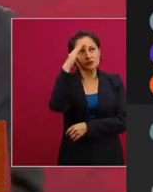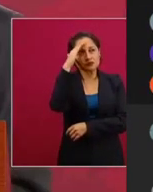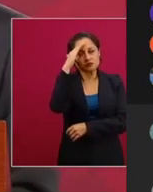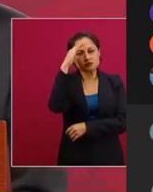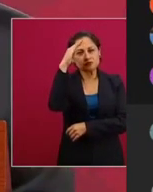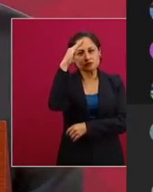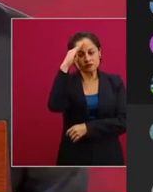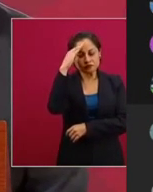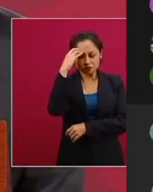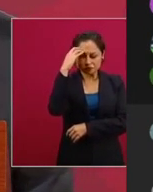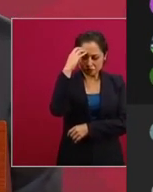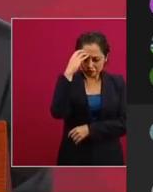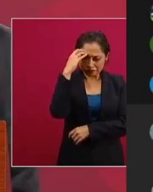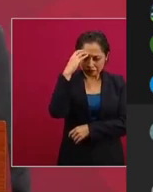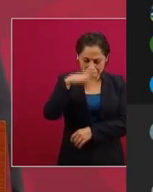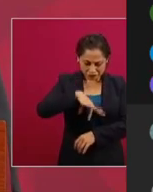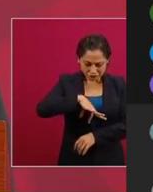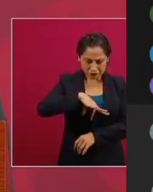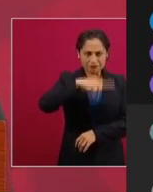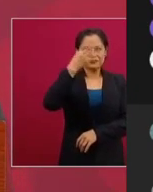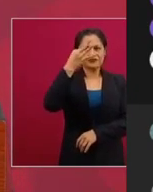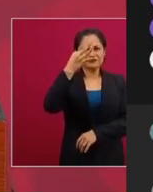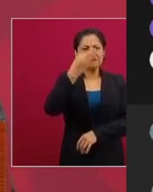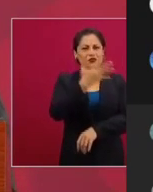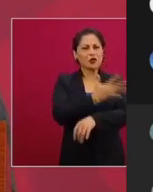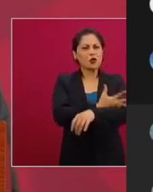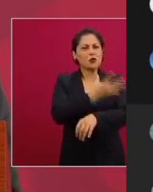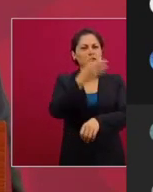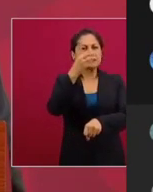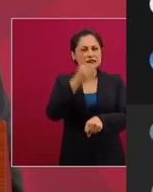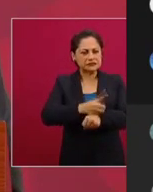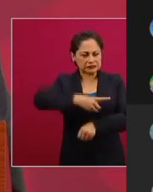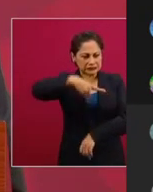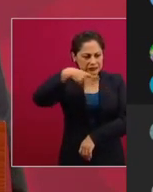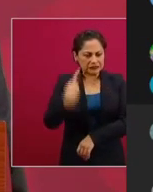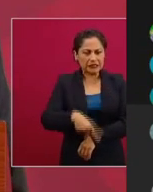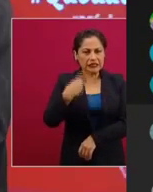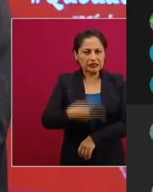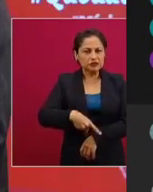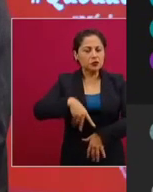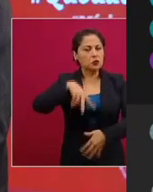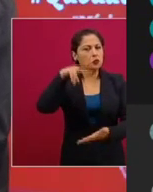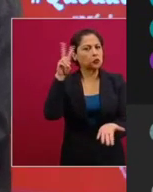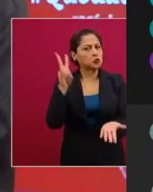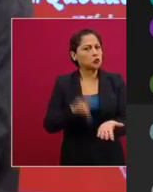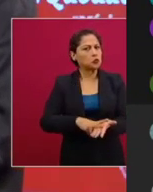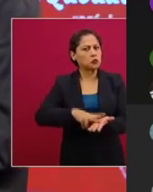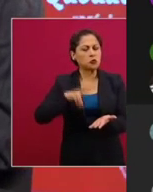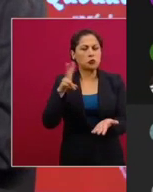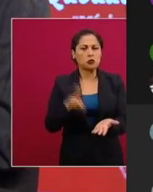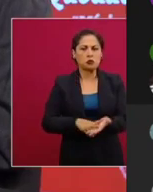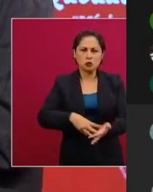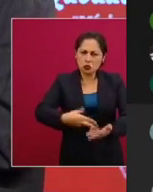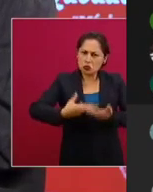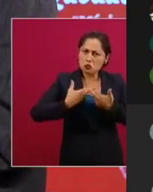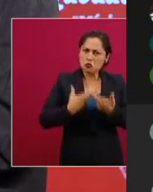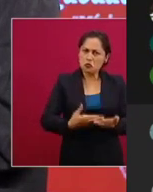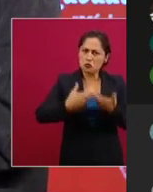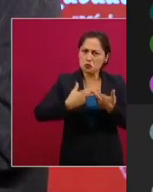Yo se los dije desde antes que íbamos a regresar, como ya habían mencionado, el 17 y el...